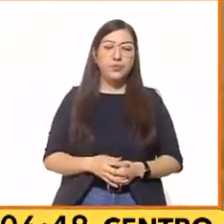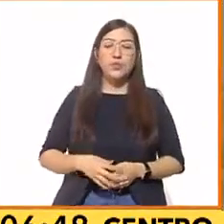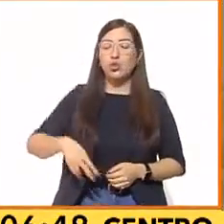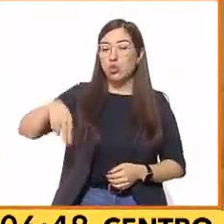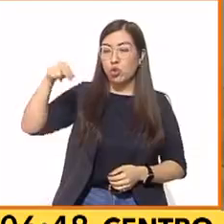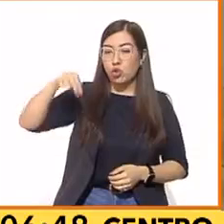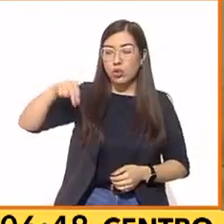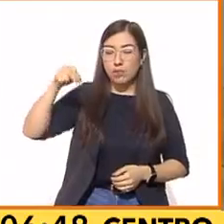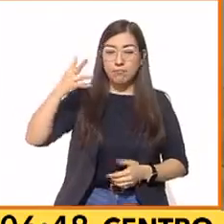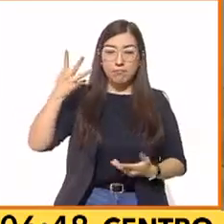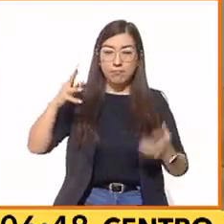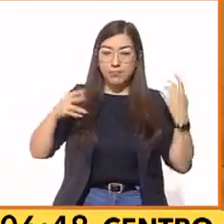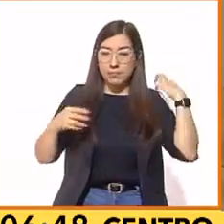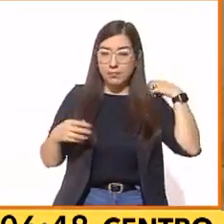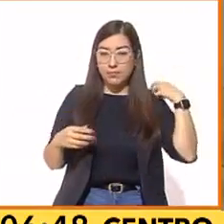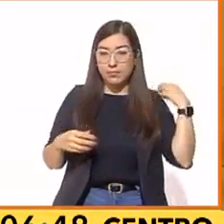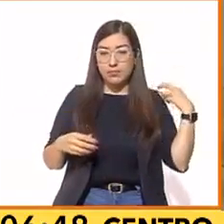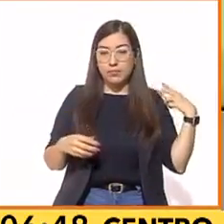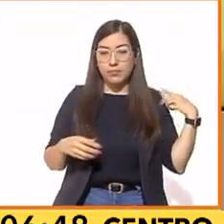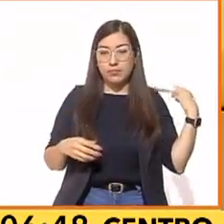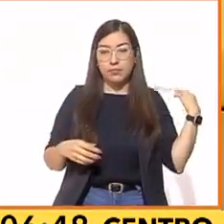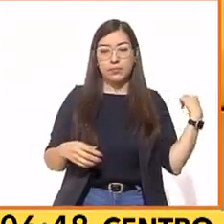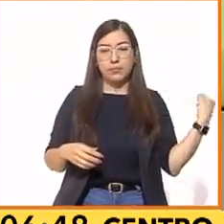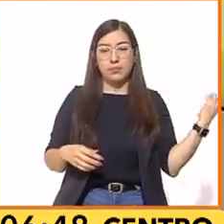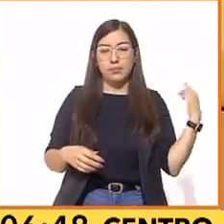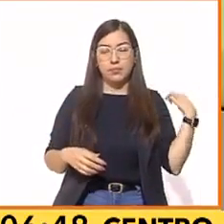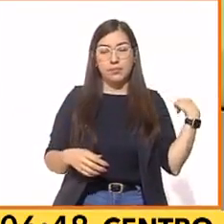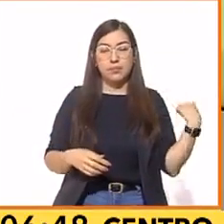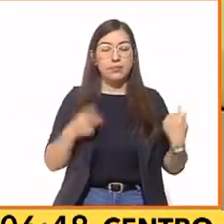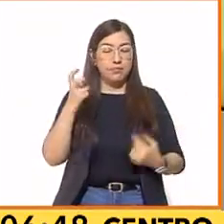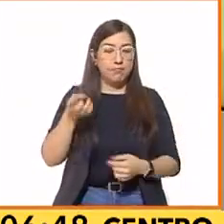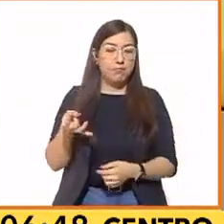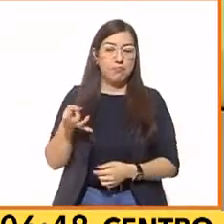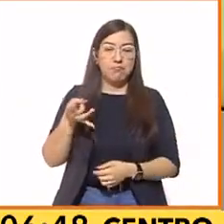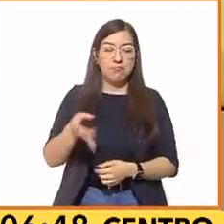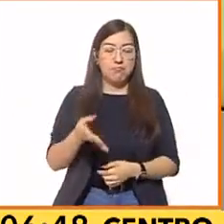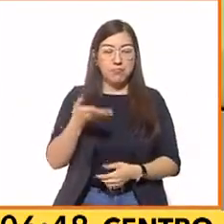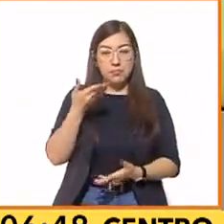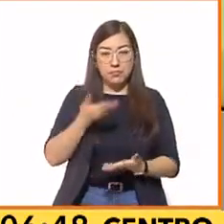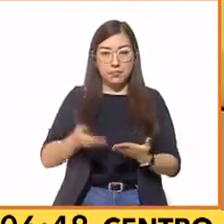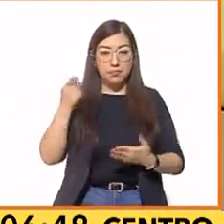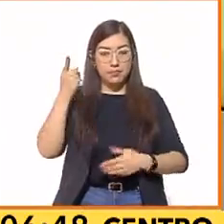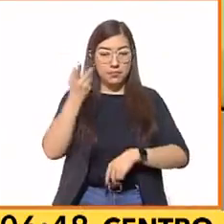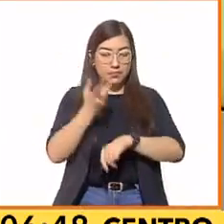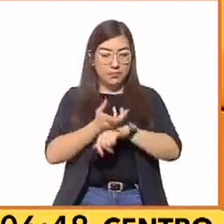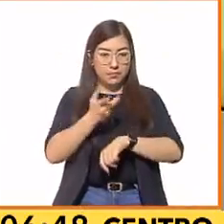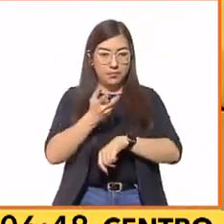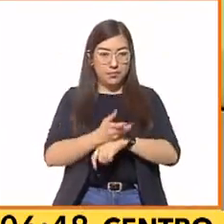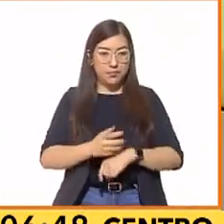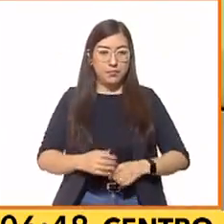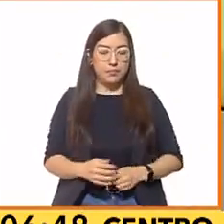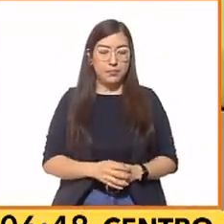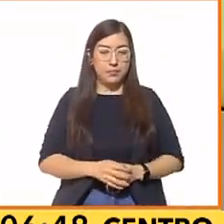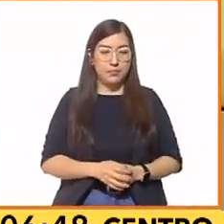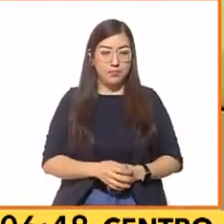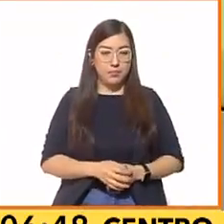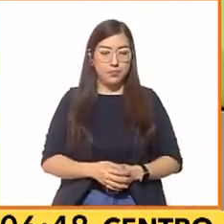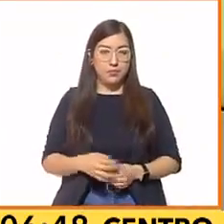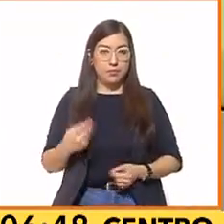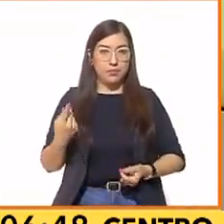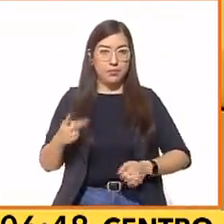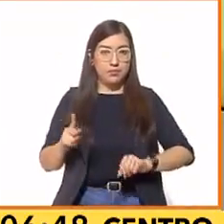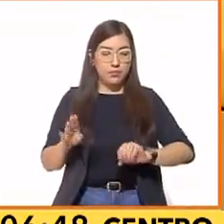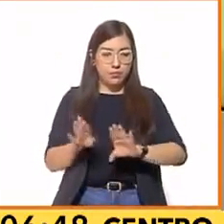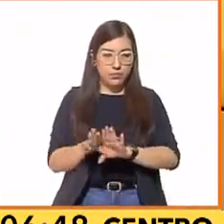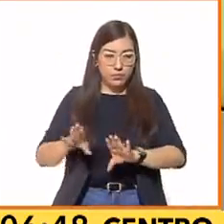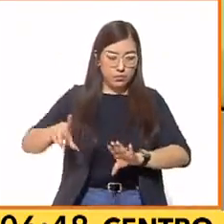norte, que derrotaron a los esclavistas del sur, y entonces Estados Unidos, con un gobierno